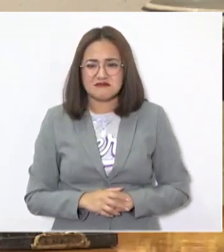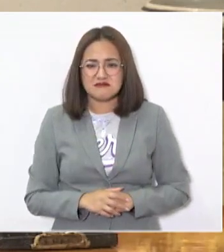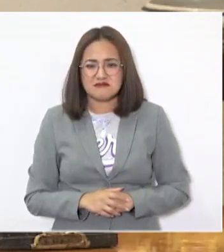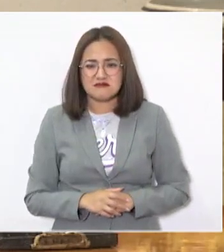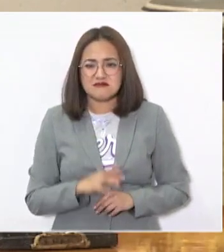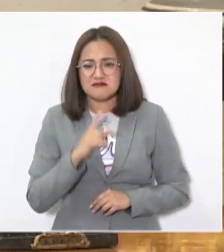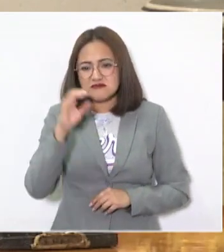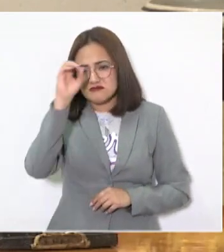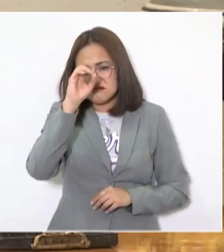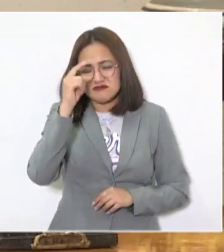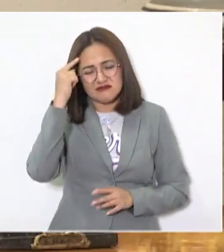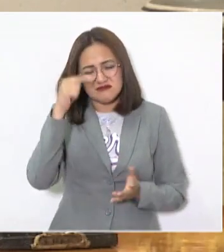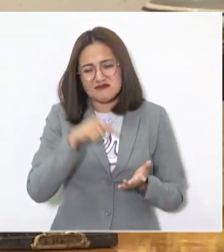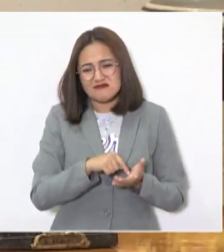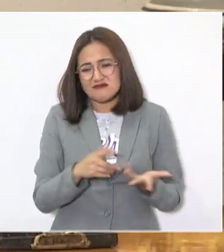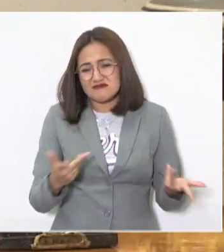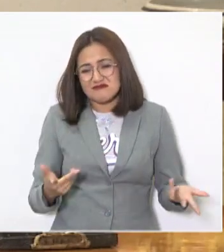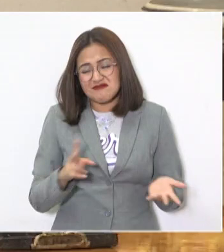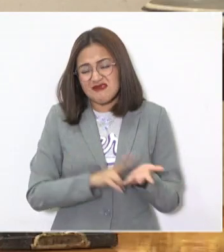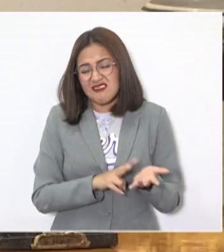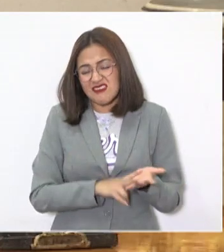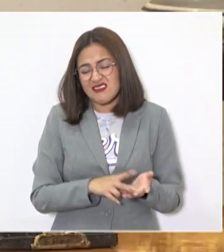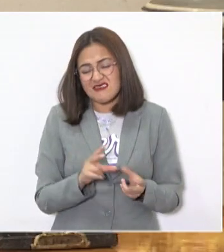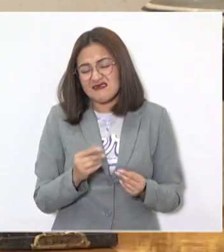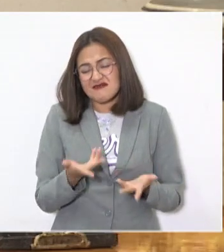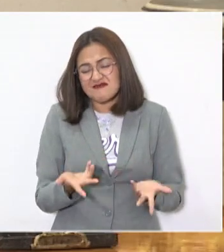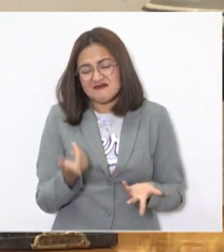sus opiniones no creo que tengan mucha trascendencia.